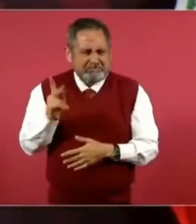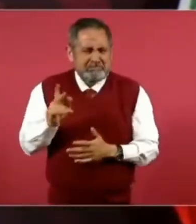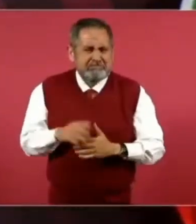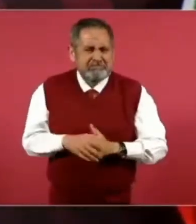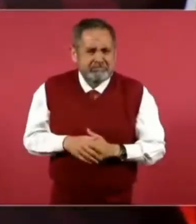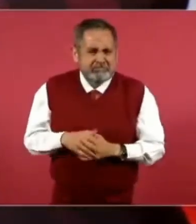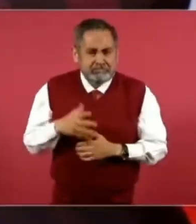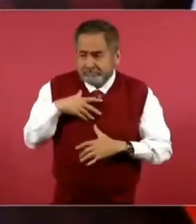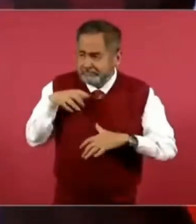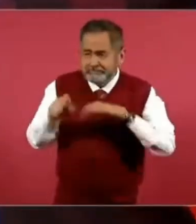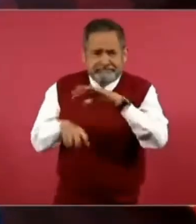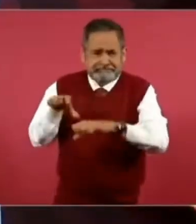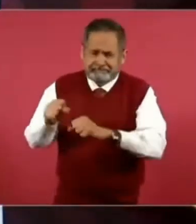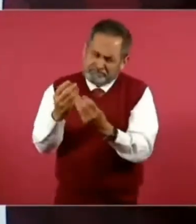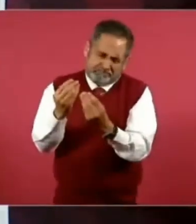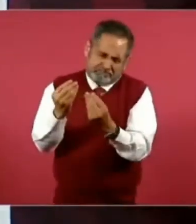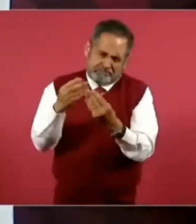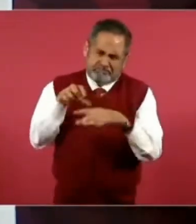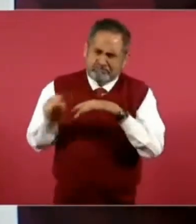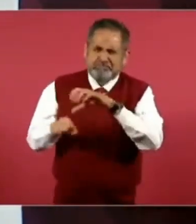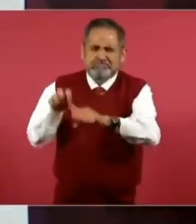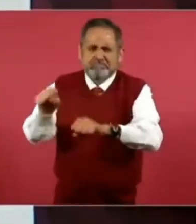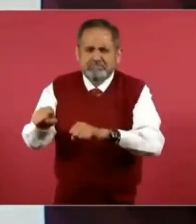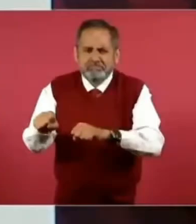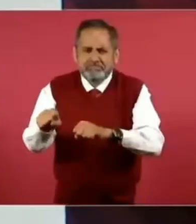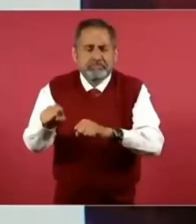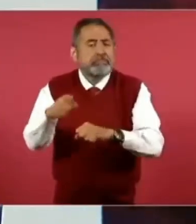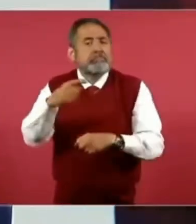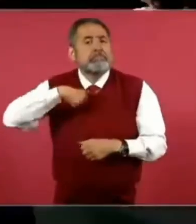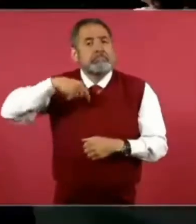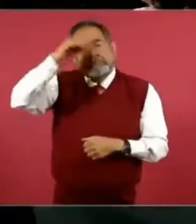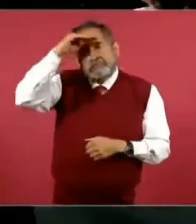Hemos detenido a muchos, pero no estamos pensando